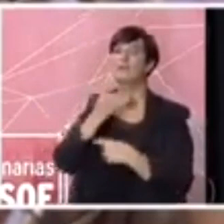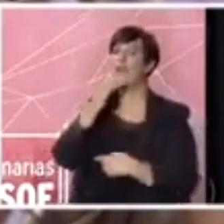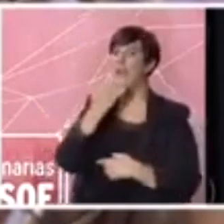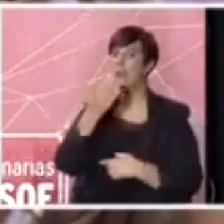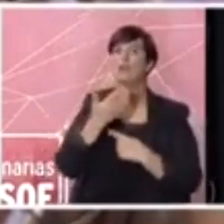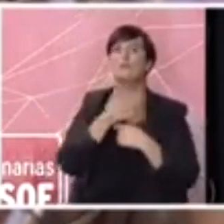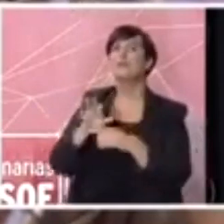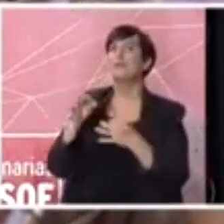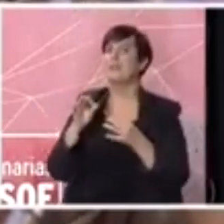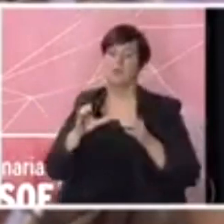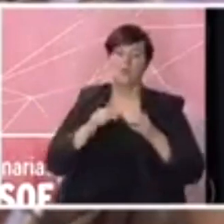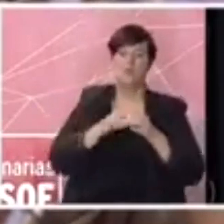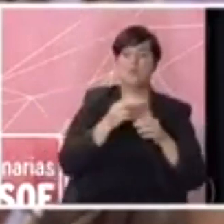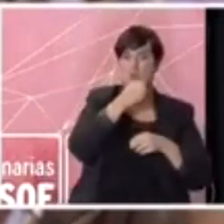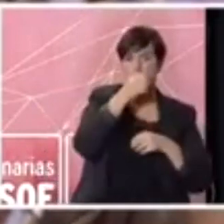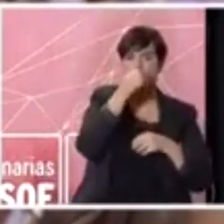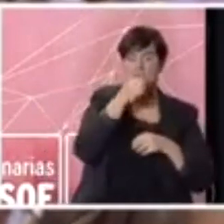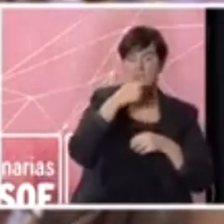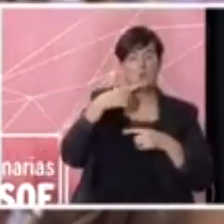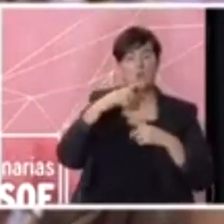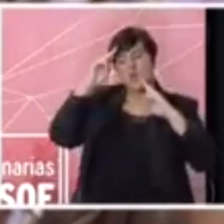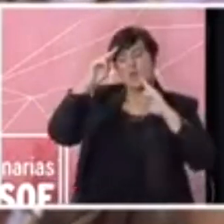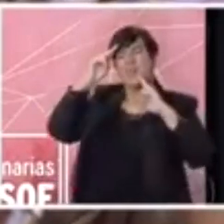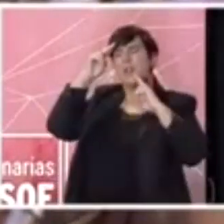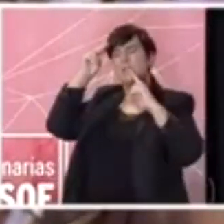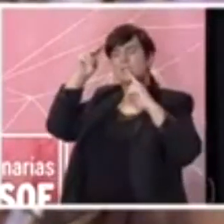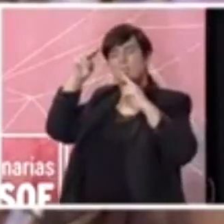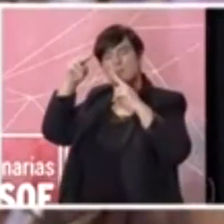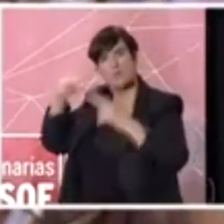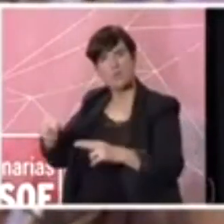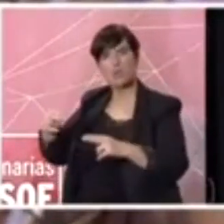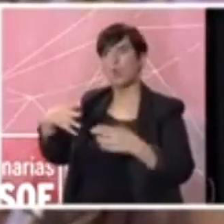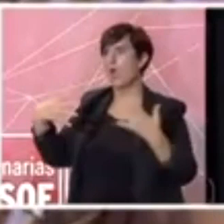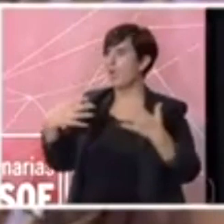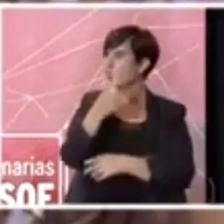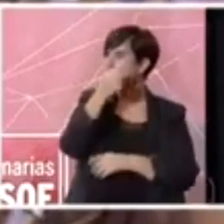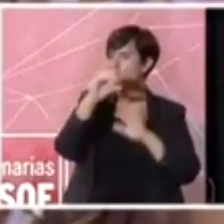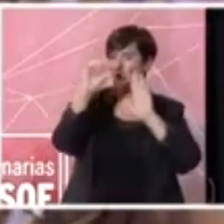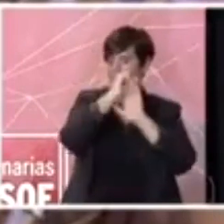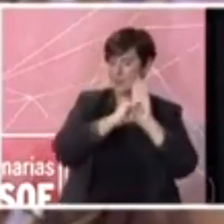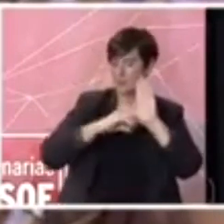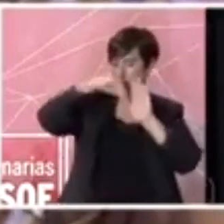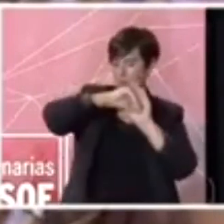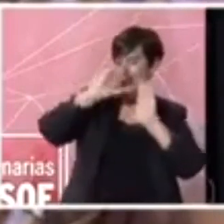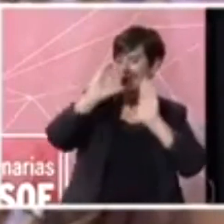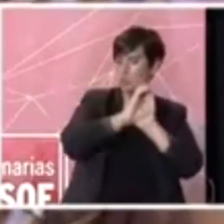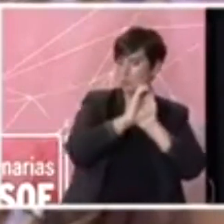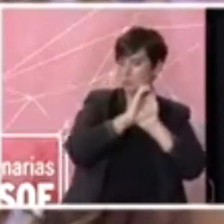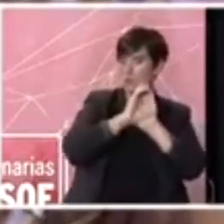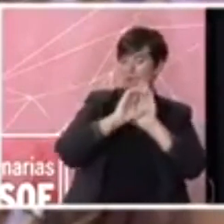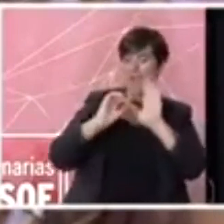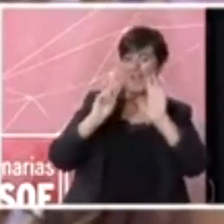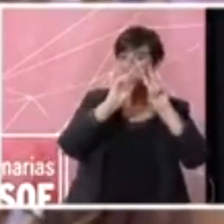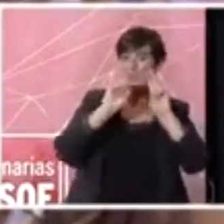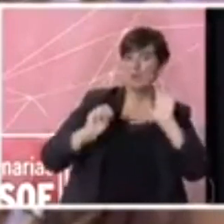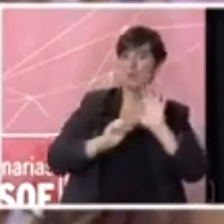por parte del Partido Socialista, un profundo respeto a todos y cada uno de los artículos de la Constitución, sobre todo al título octavo de